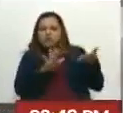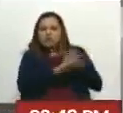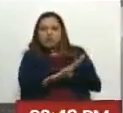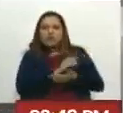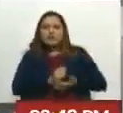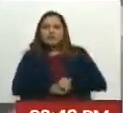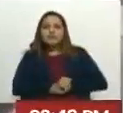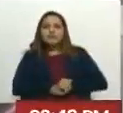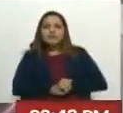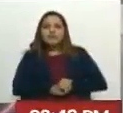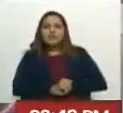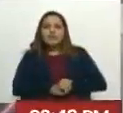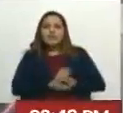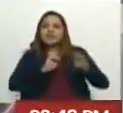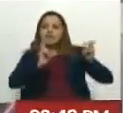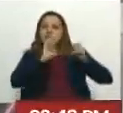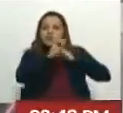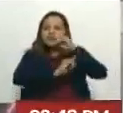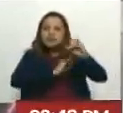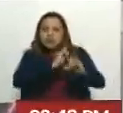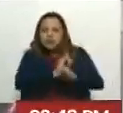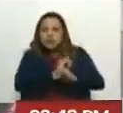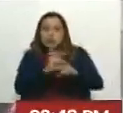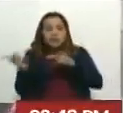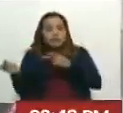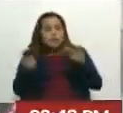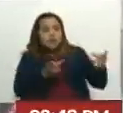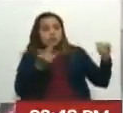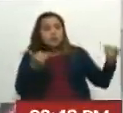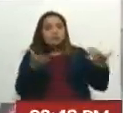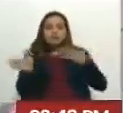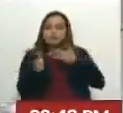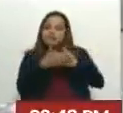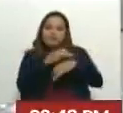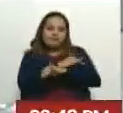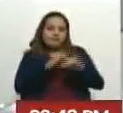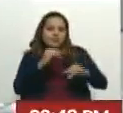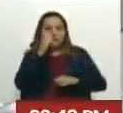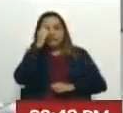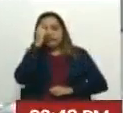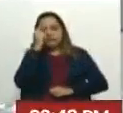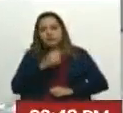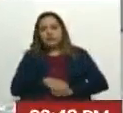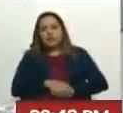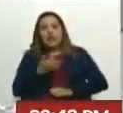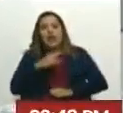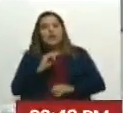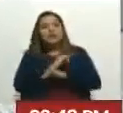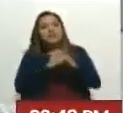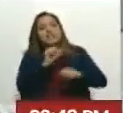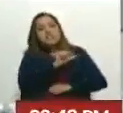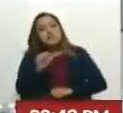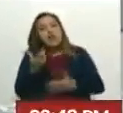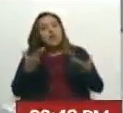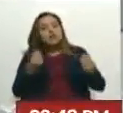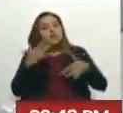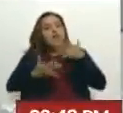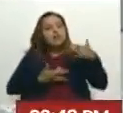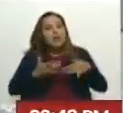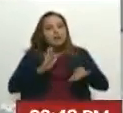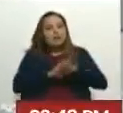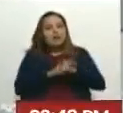curaduría internacional. Y la convocatoria que ya cerró, que bueno, tuvimos un fin de semana movido y ajetreado porque el